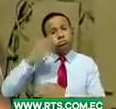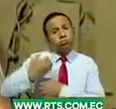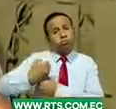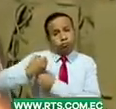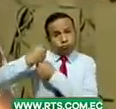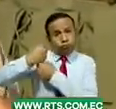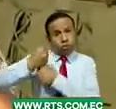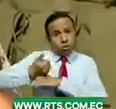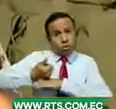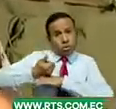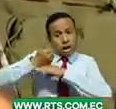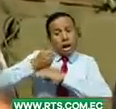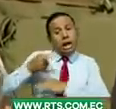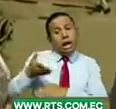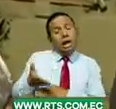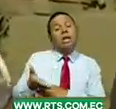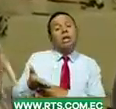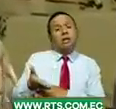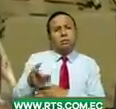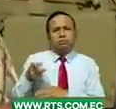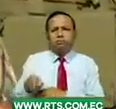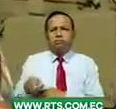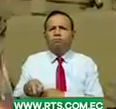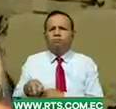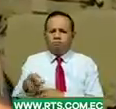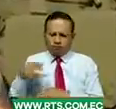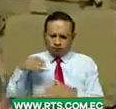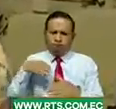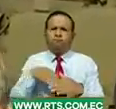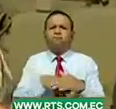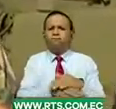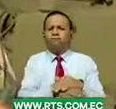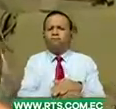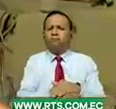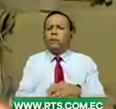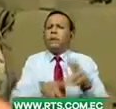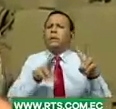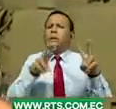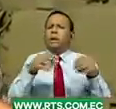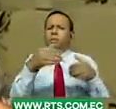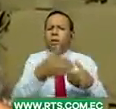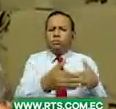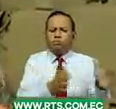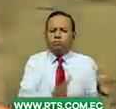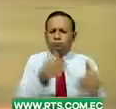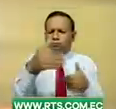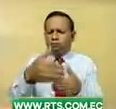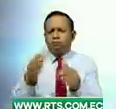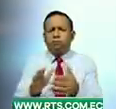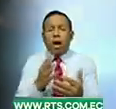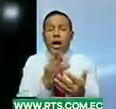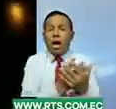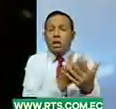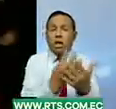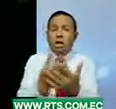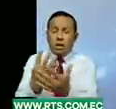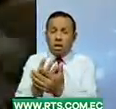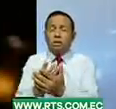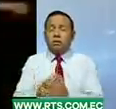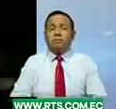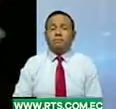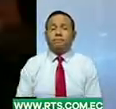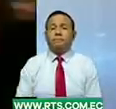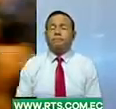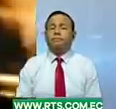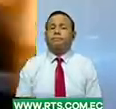de realizar estrictamente este trabajo exclusivo de las cárceles en coordinación permanente.